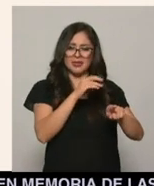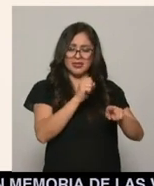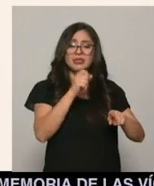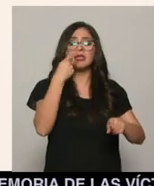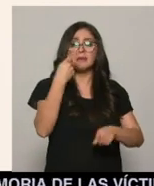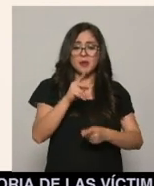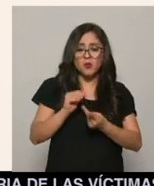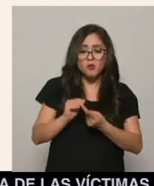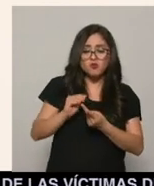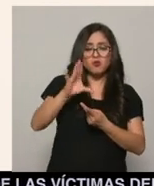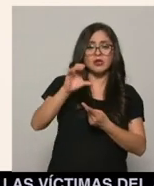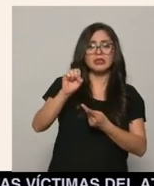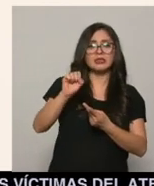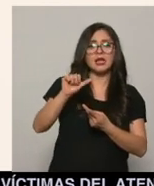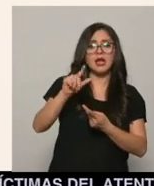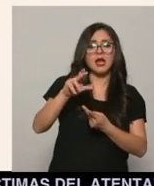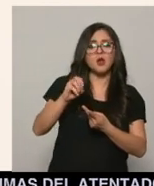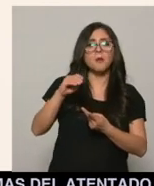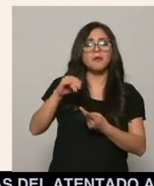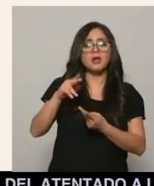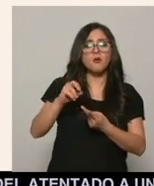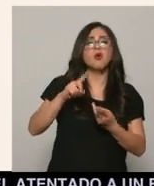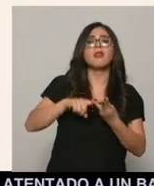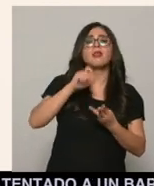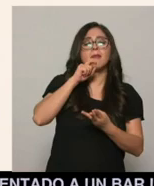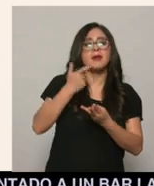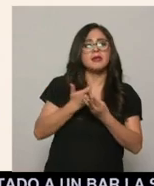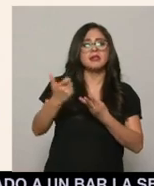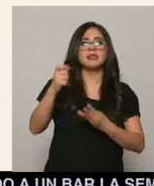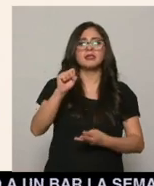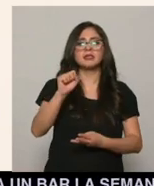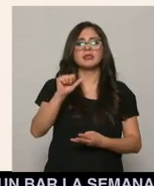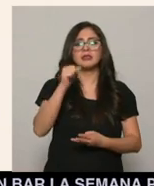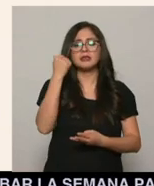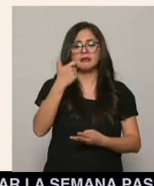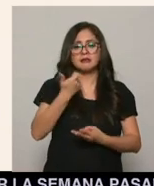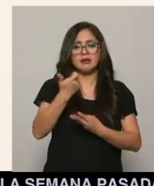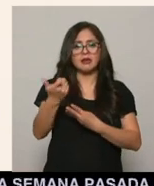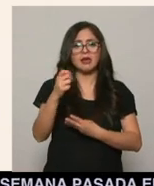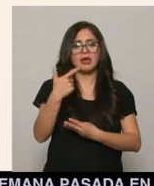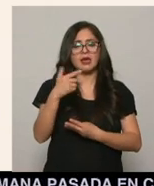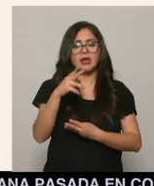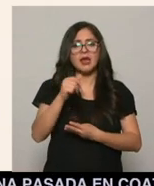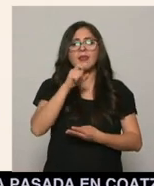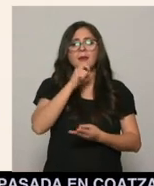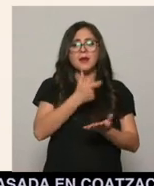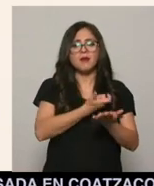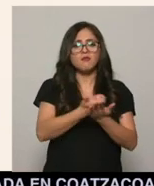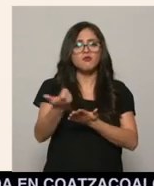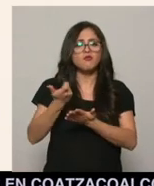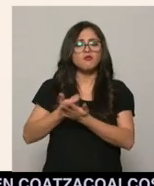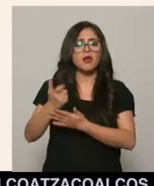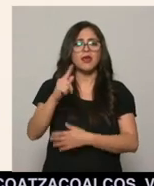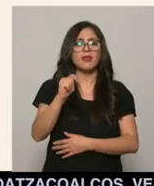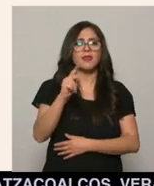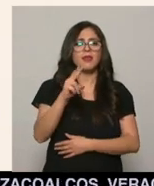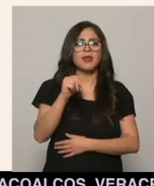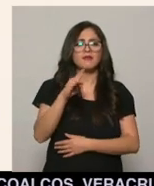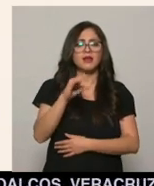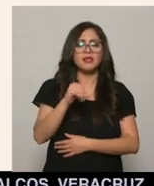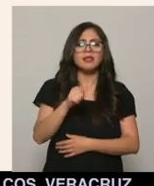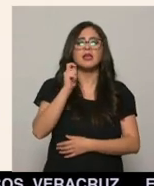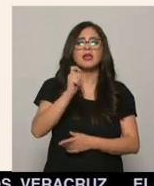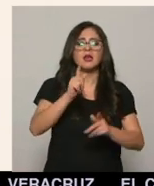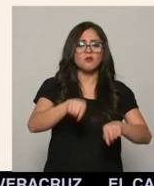pero también aumentó el salario general en términos reales, y las transferencias económicas masivas a través de los